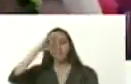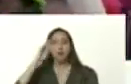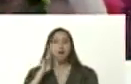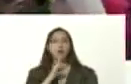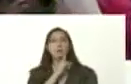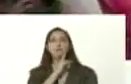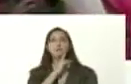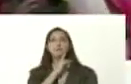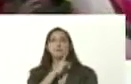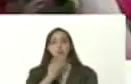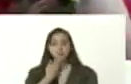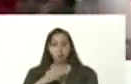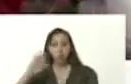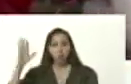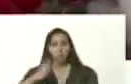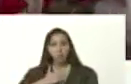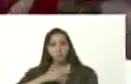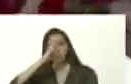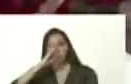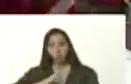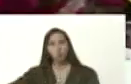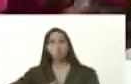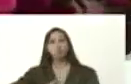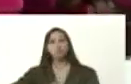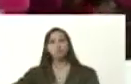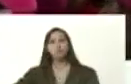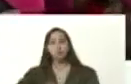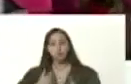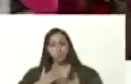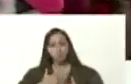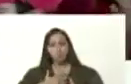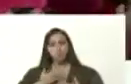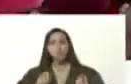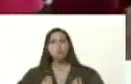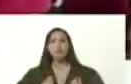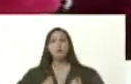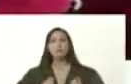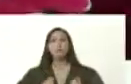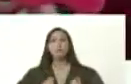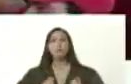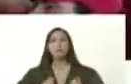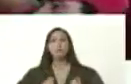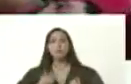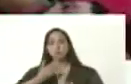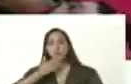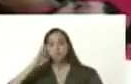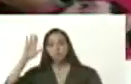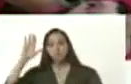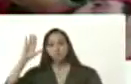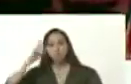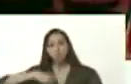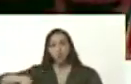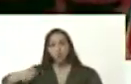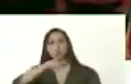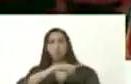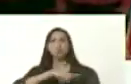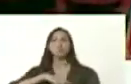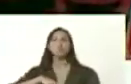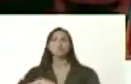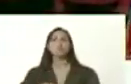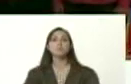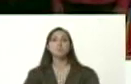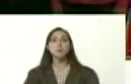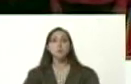juro por mi honor, juro por mi vida, juro por ellos, que no